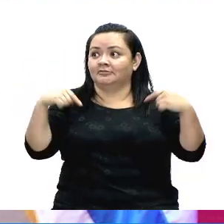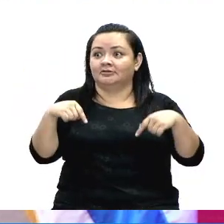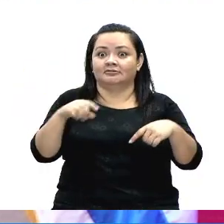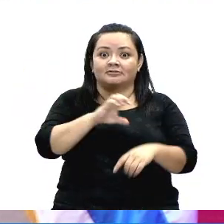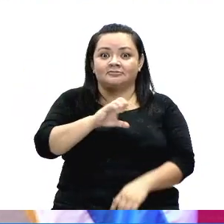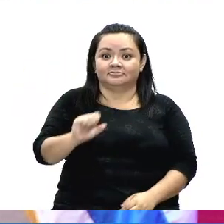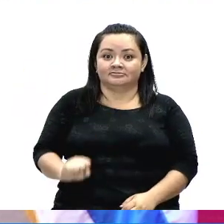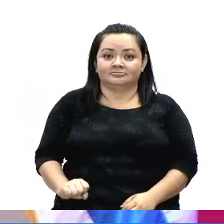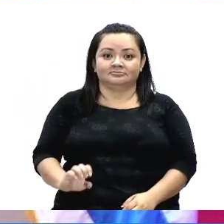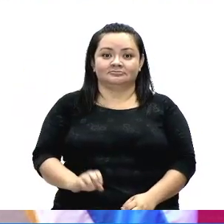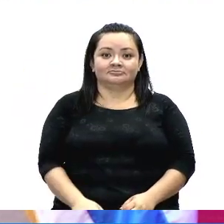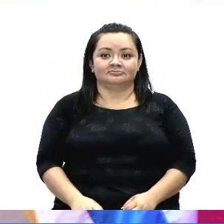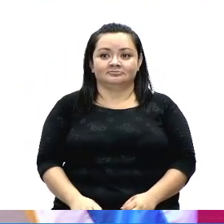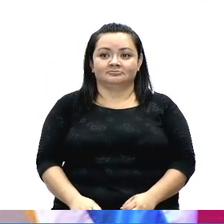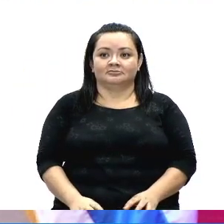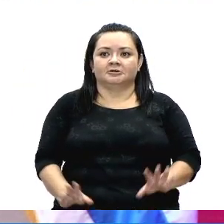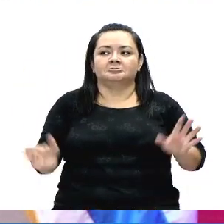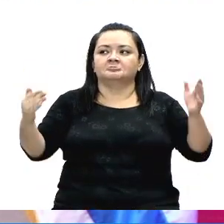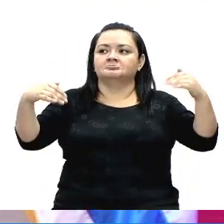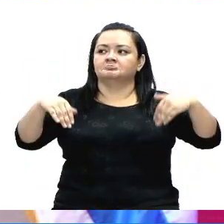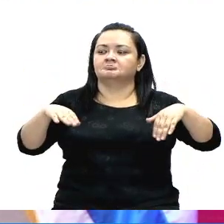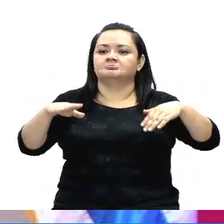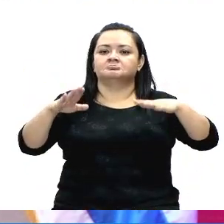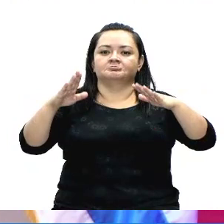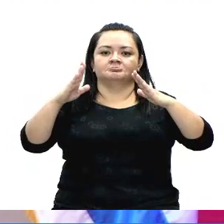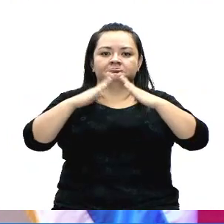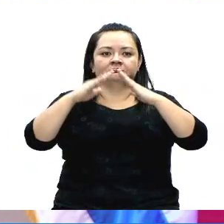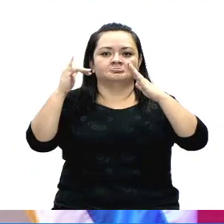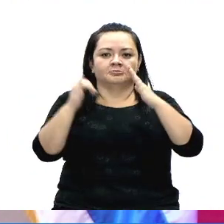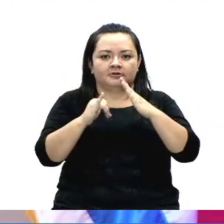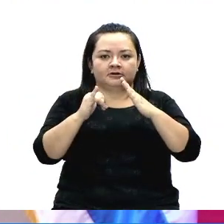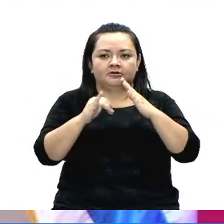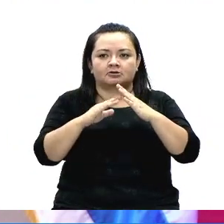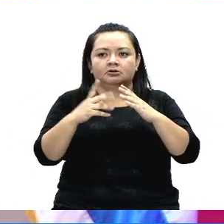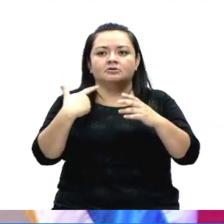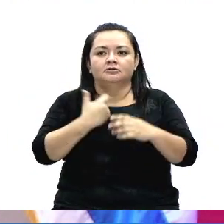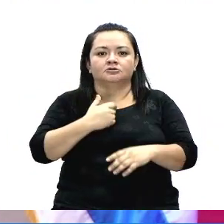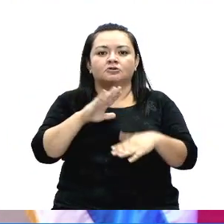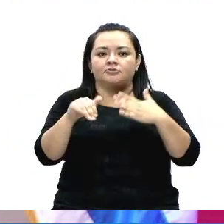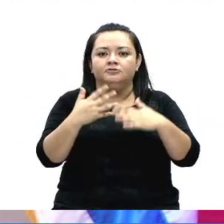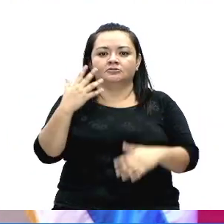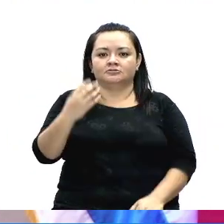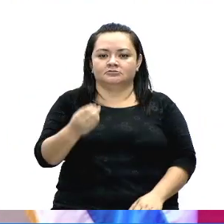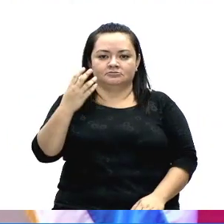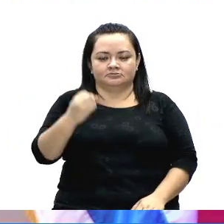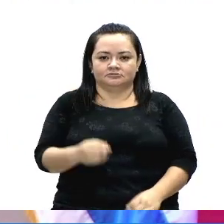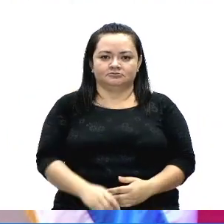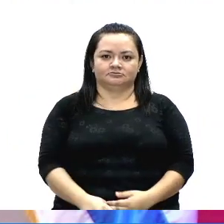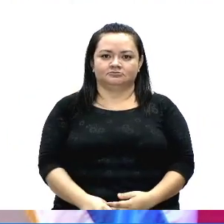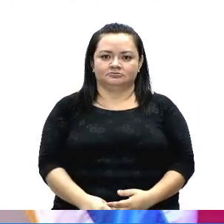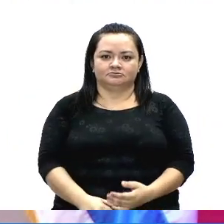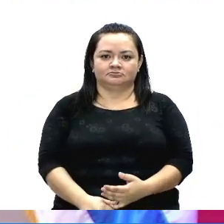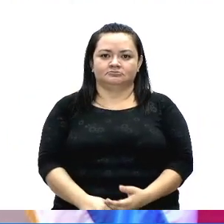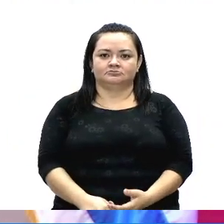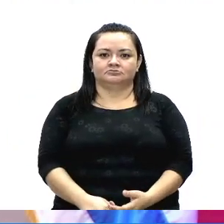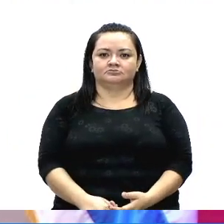país se acomodaron y conquistaron y nos viven cuenteando todos los días